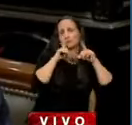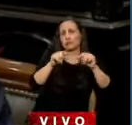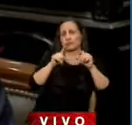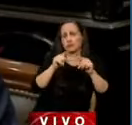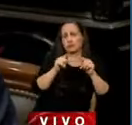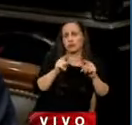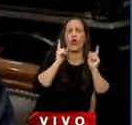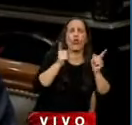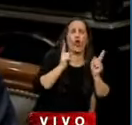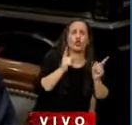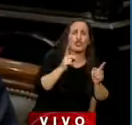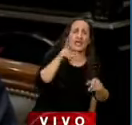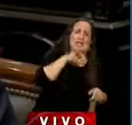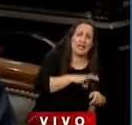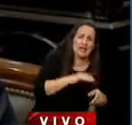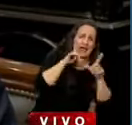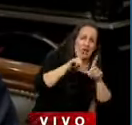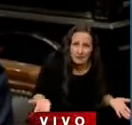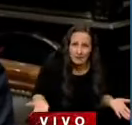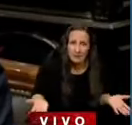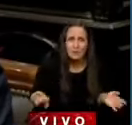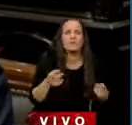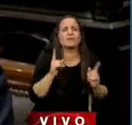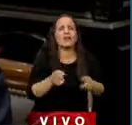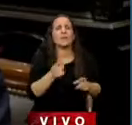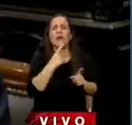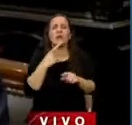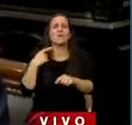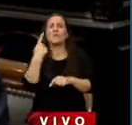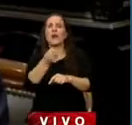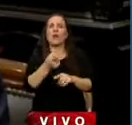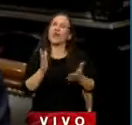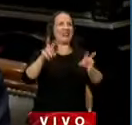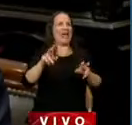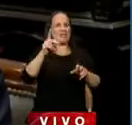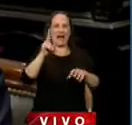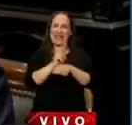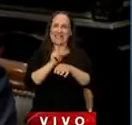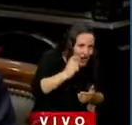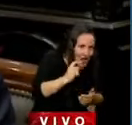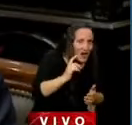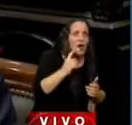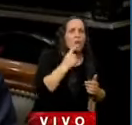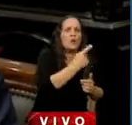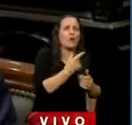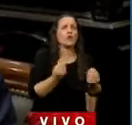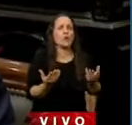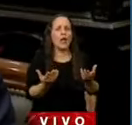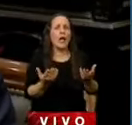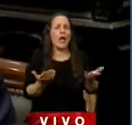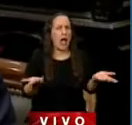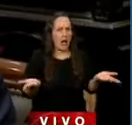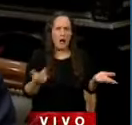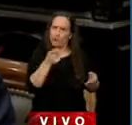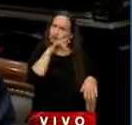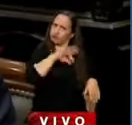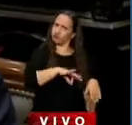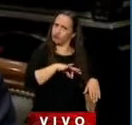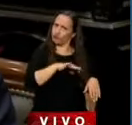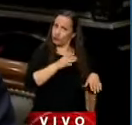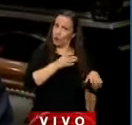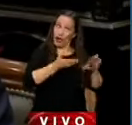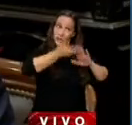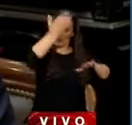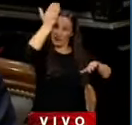los docentes, cuando las escuelas están destruidas, si la seguridad ha mejorado 12 veces, si el salario ha